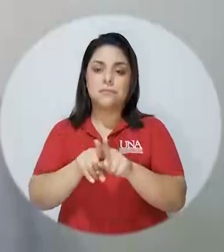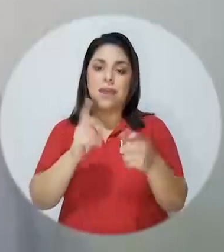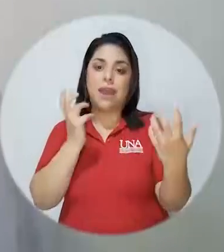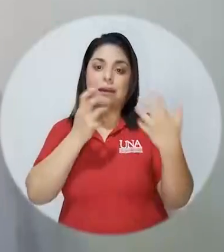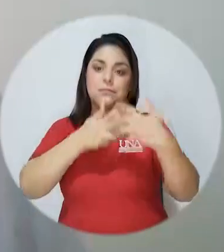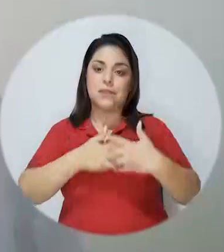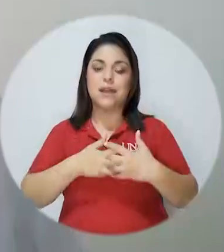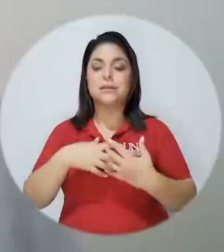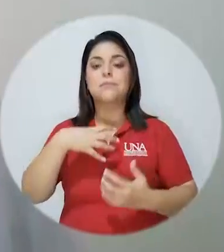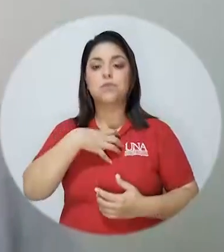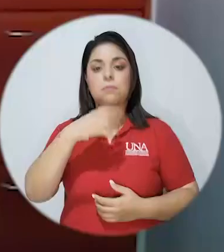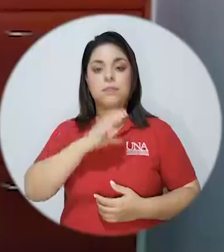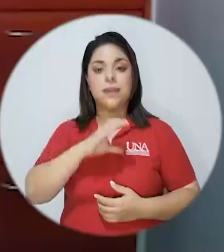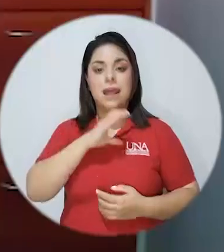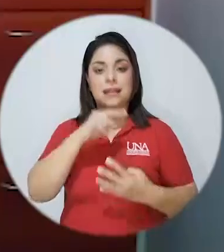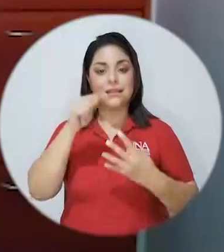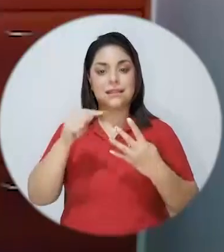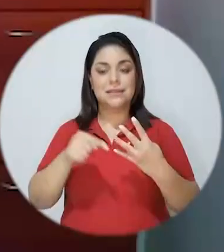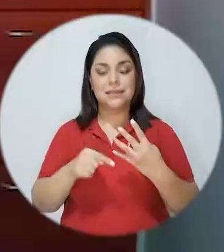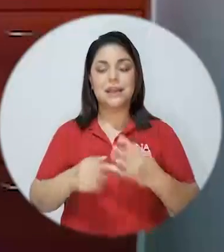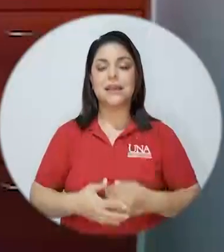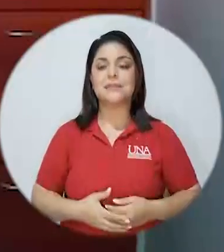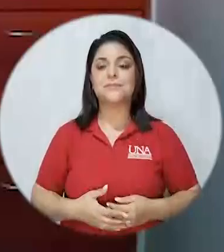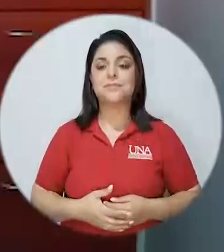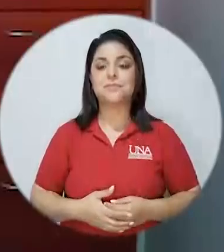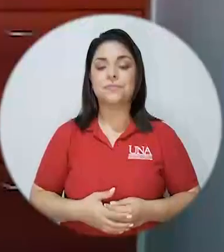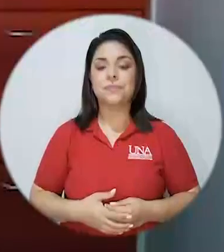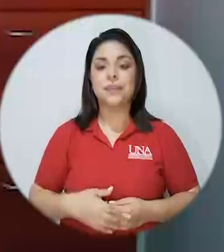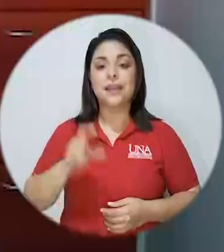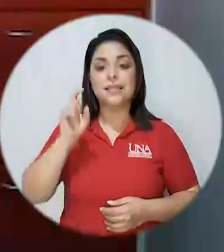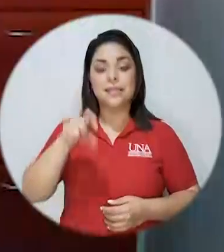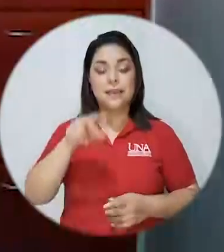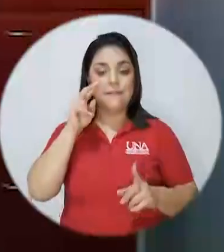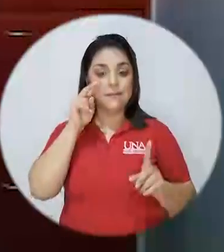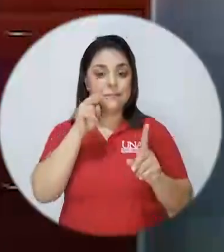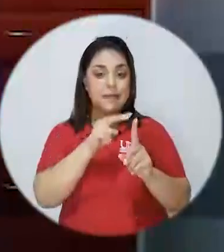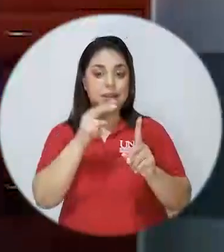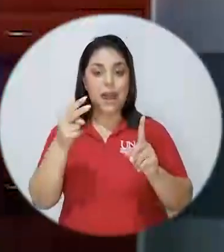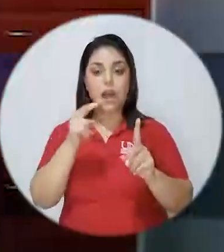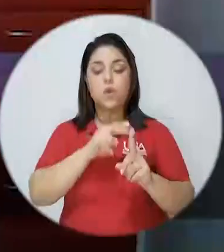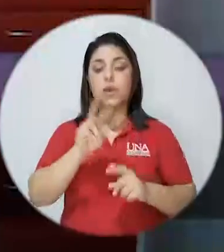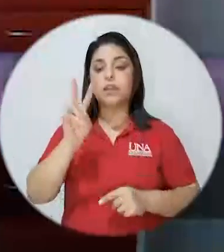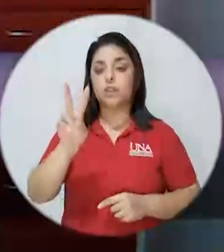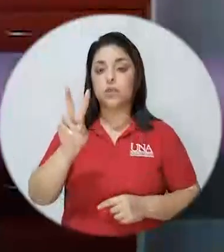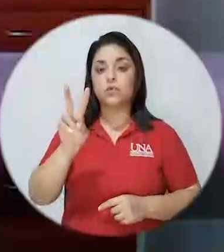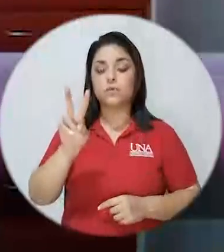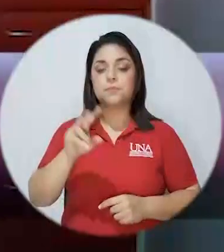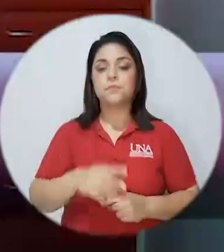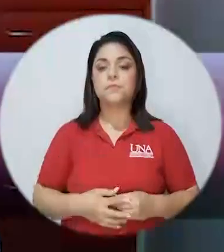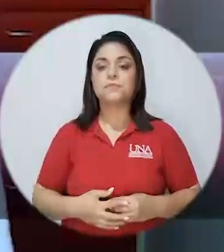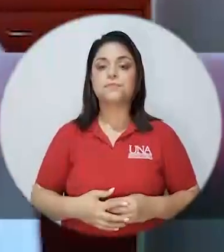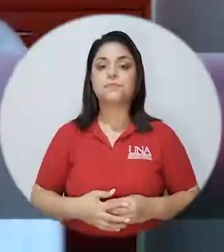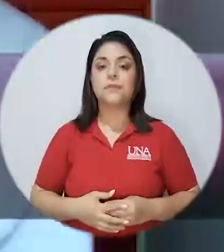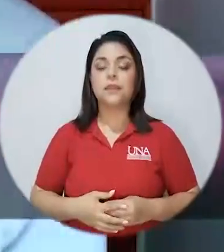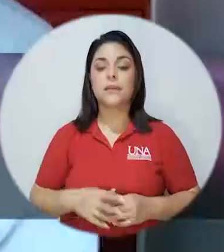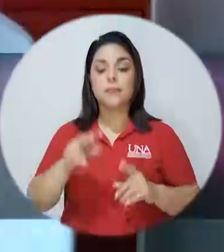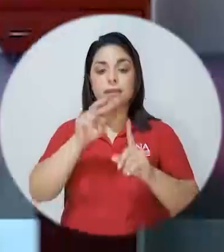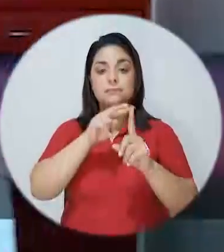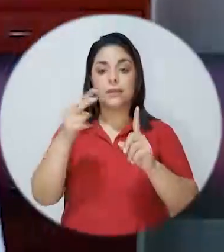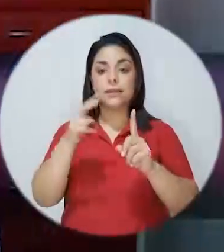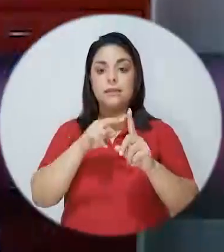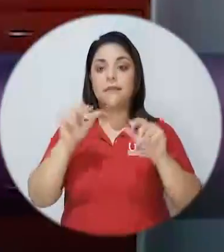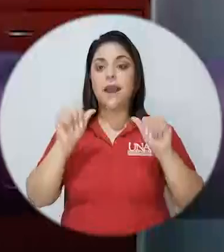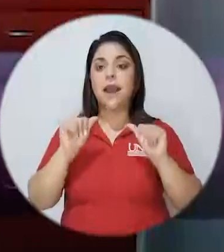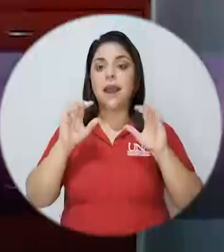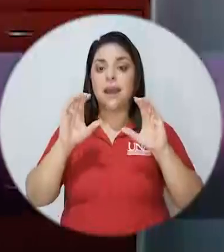propias características en esta línea. Hay que mirarlo de dos perspectivas. Una de la perspectiva académica y otra de la perspectiva